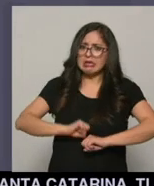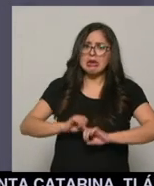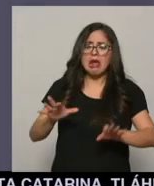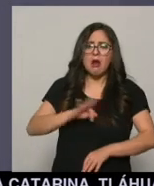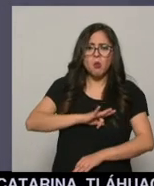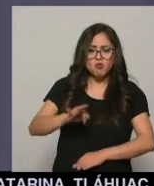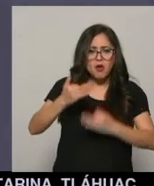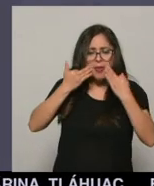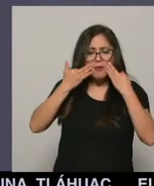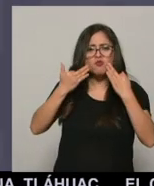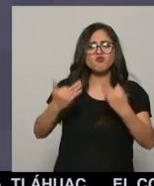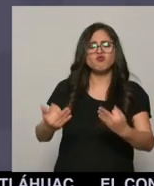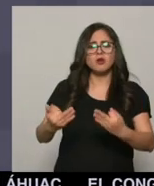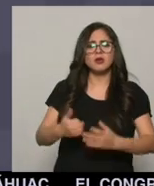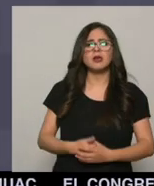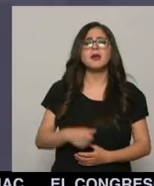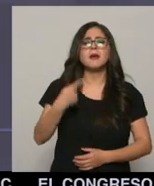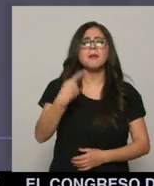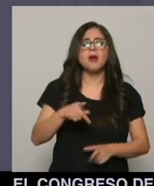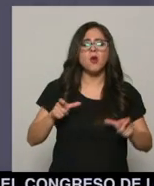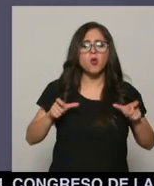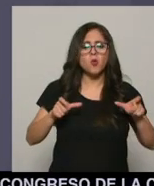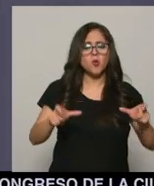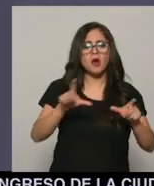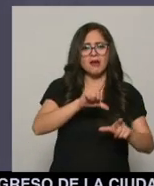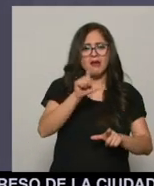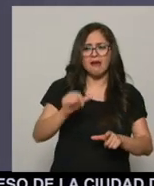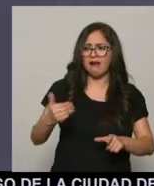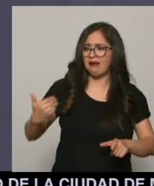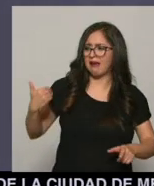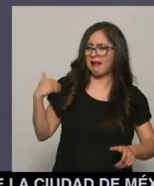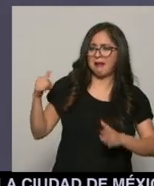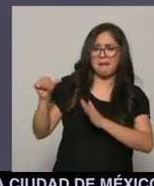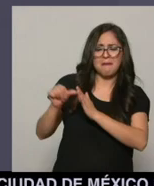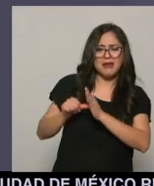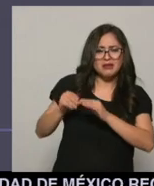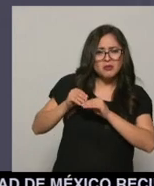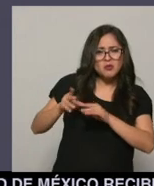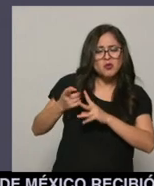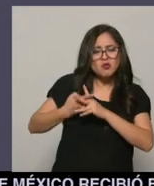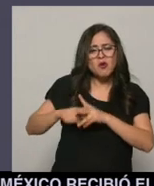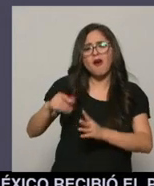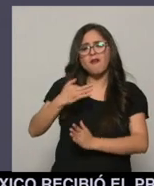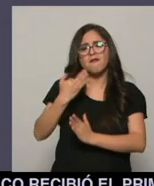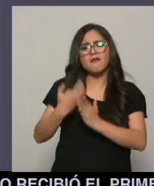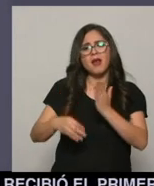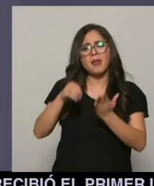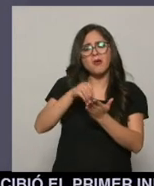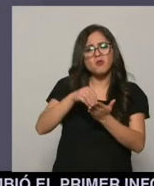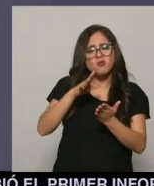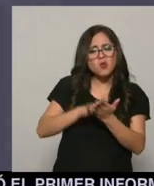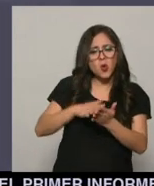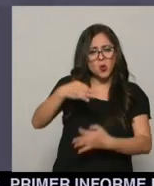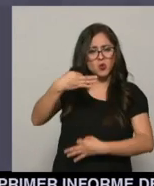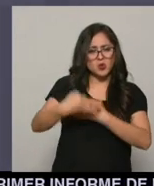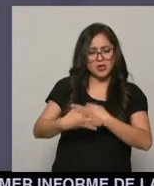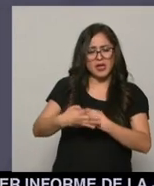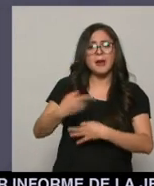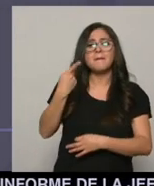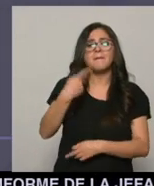policías municipales mal pagados. Perdón. Tiene 2 meses de haber iniciado, porque no tenía marco jurídico. Tiene más. Y luego, en el